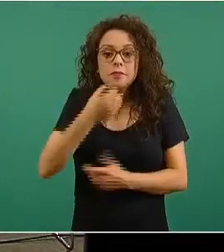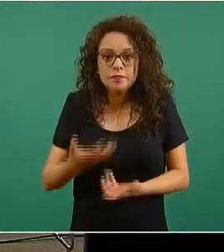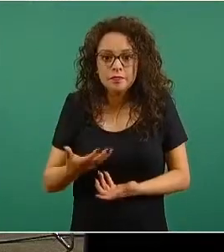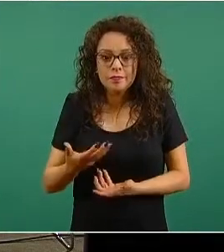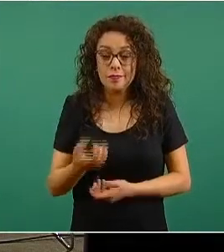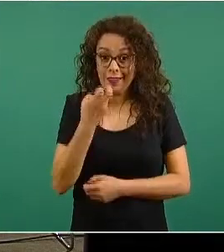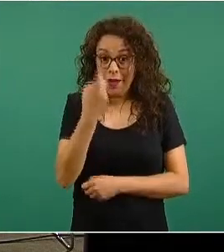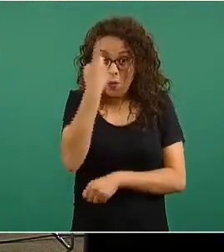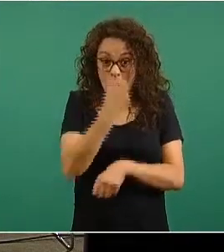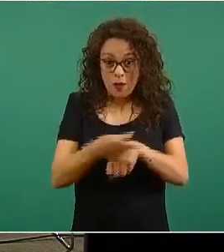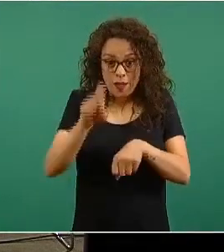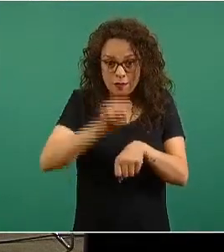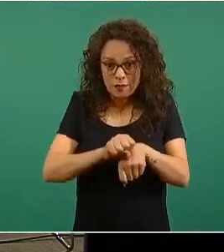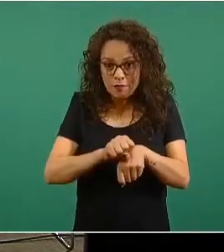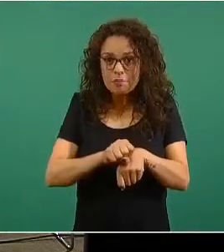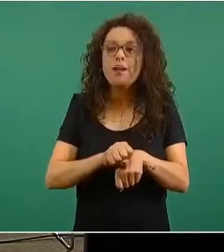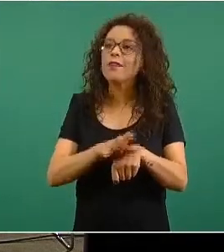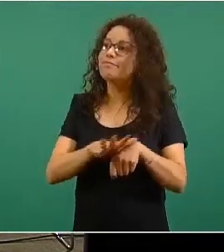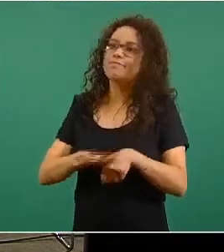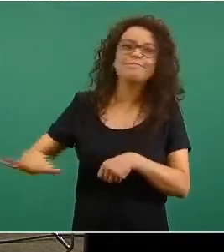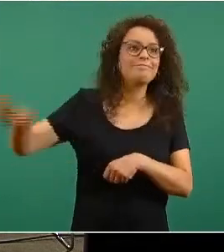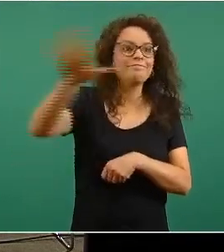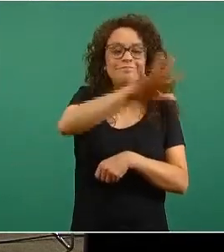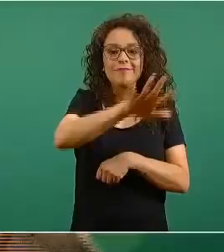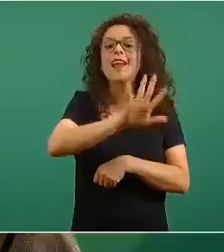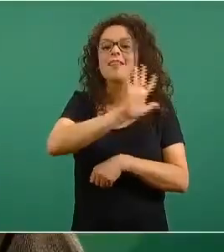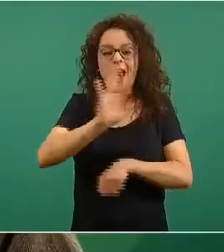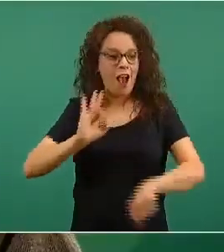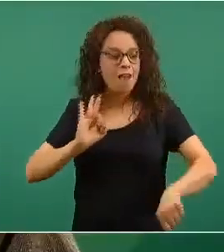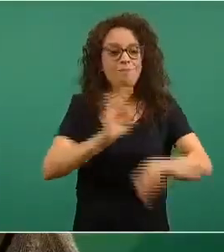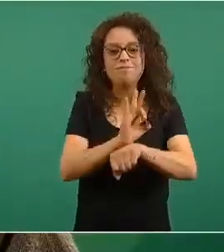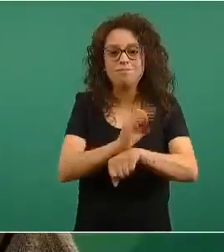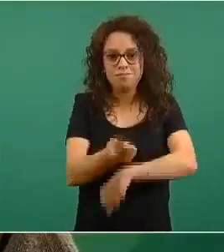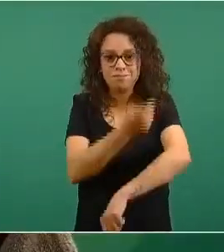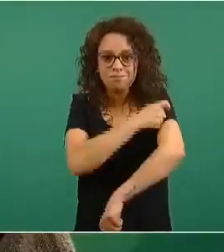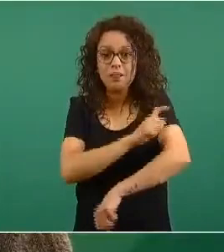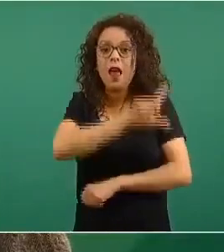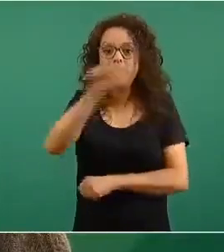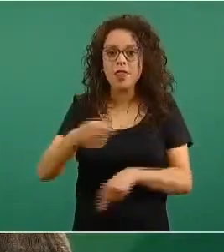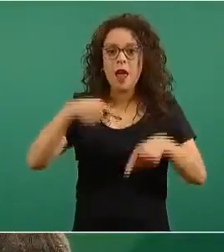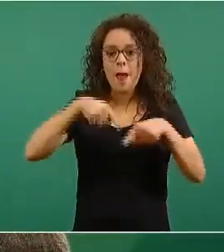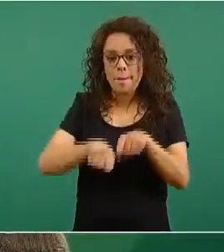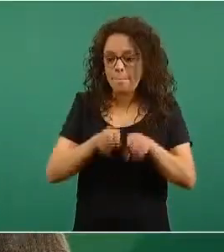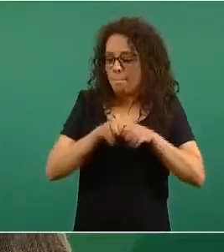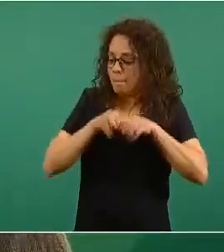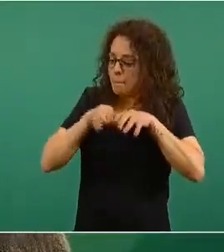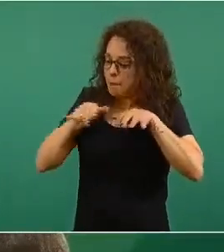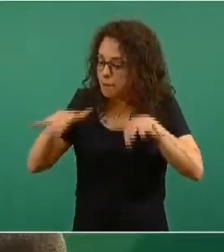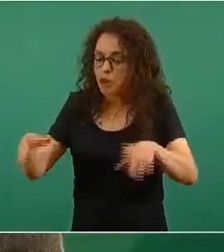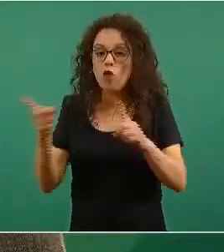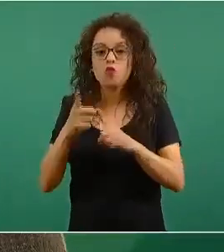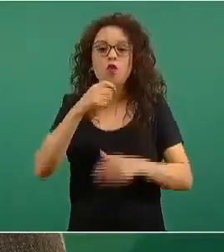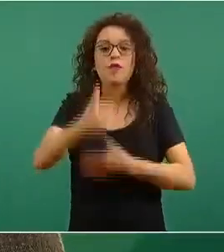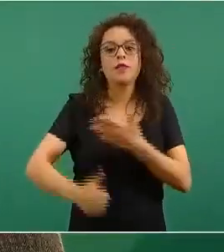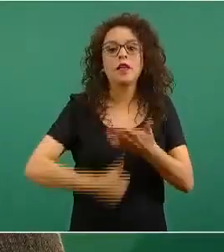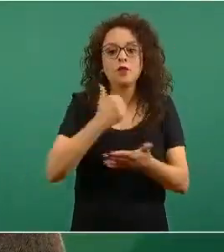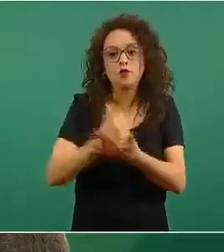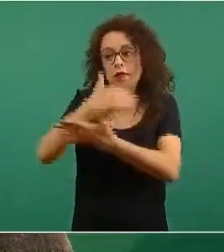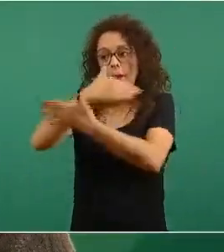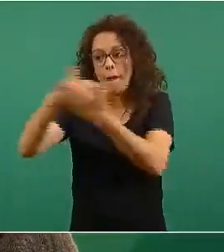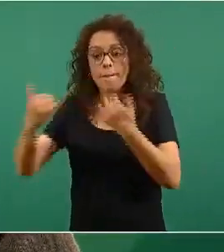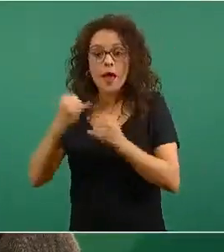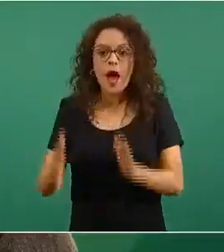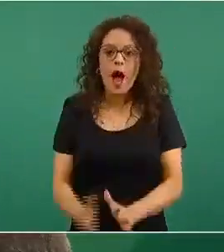semana dejamos protegida la zona rural y nos desplazamos hacia las zonas urbanas, intermedias y